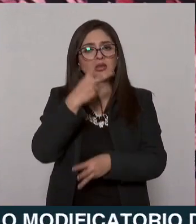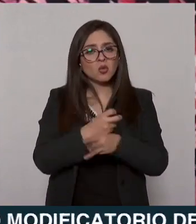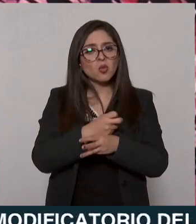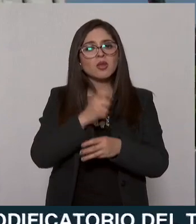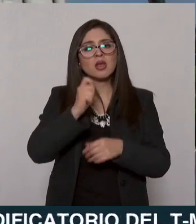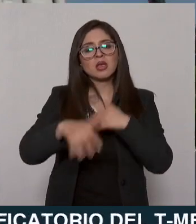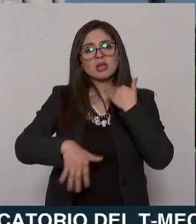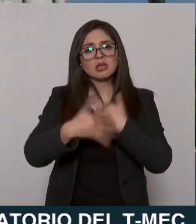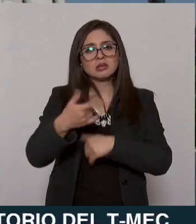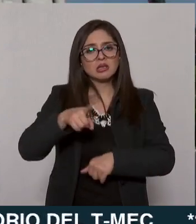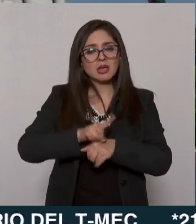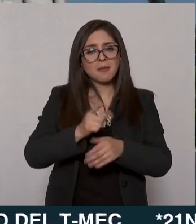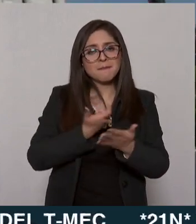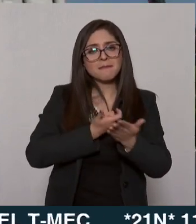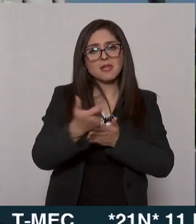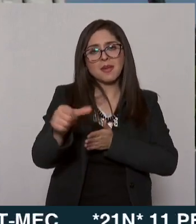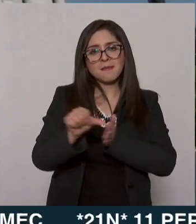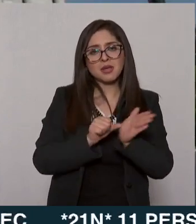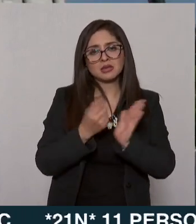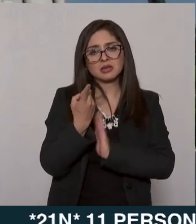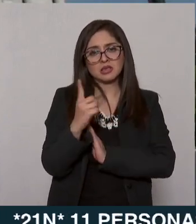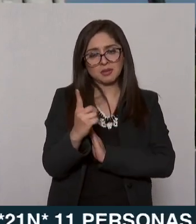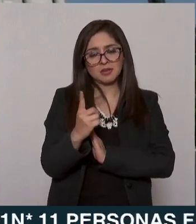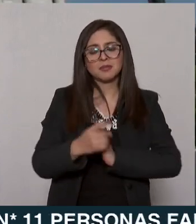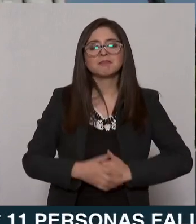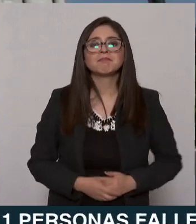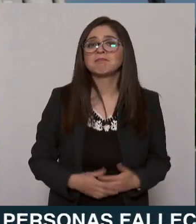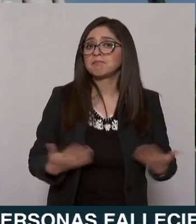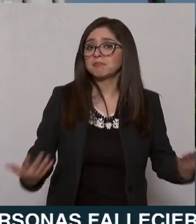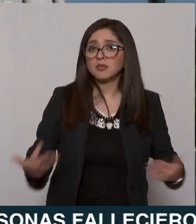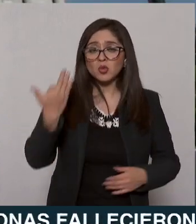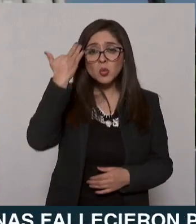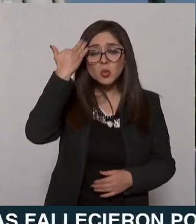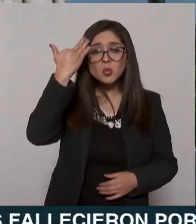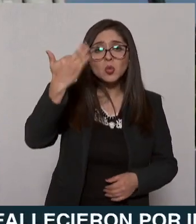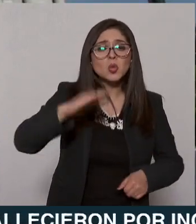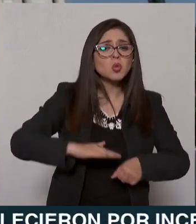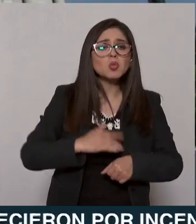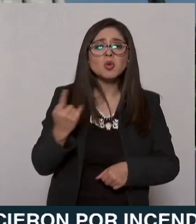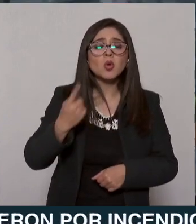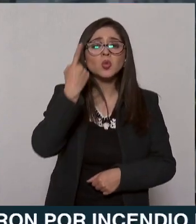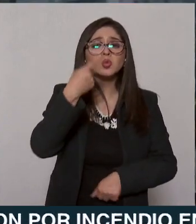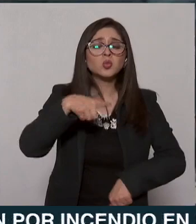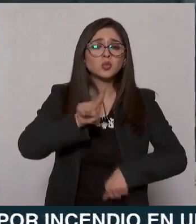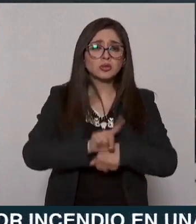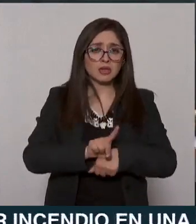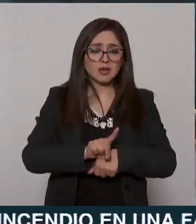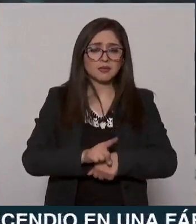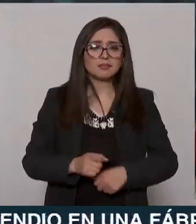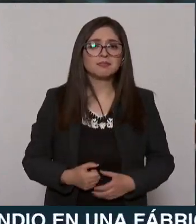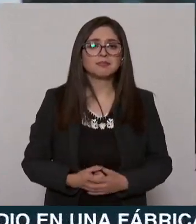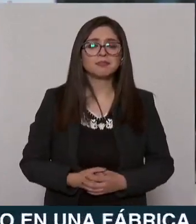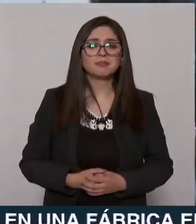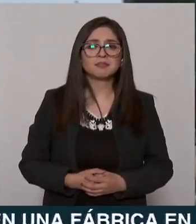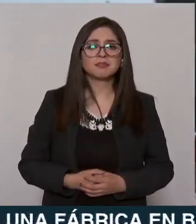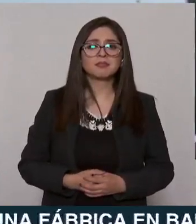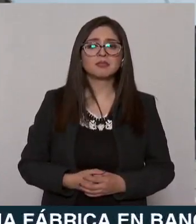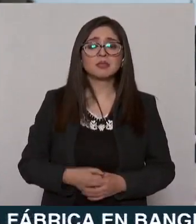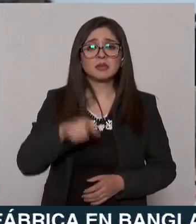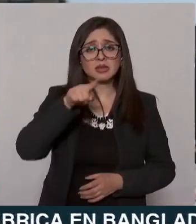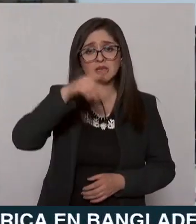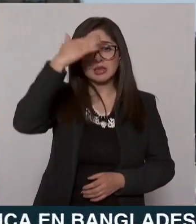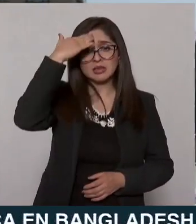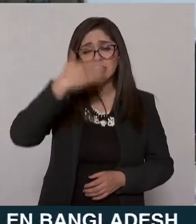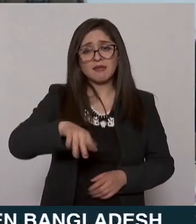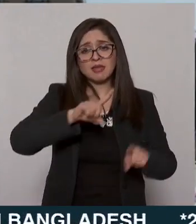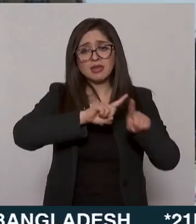mes de diciembre. Realmente la tardanza fue de un día, tomando en consideración que las instituciones